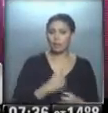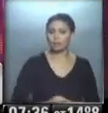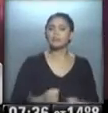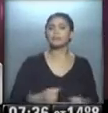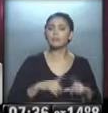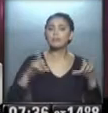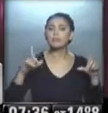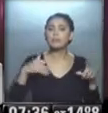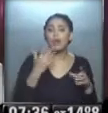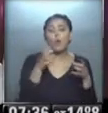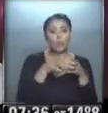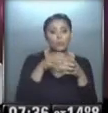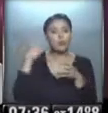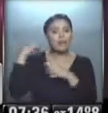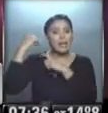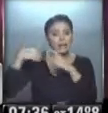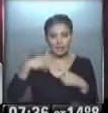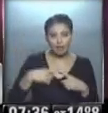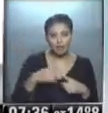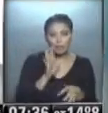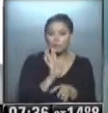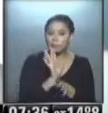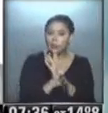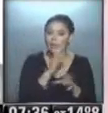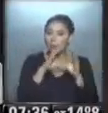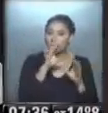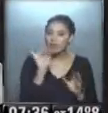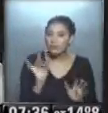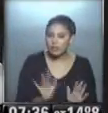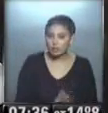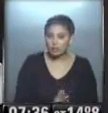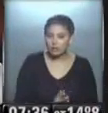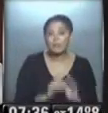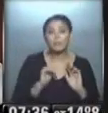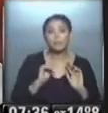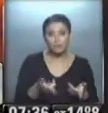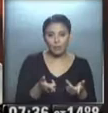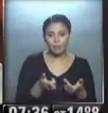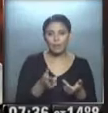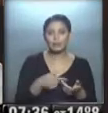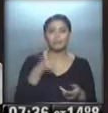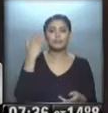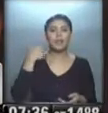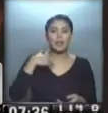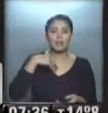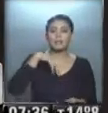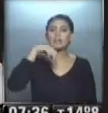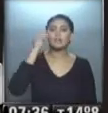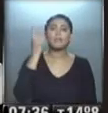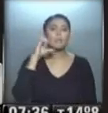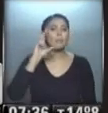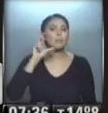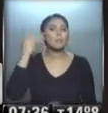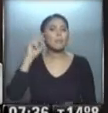muestran, miembros de una generación a la que parece costarle la comunicación y al mismo tiempo que proyectan una cosa a los 20 y no necesariamente se cumple a los